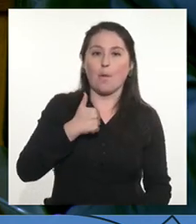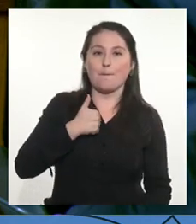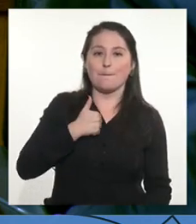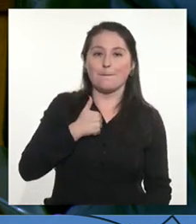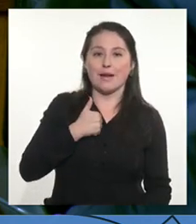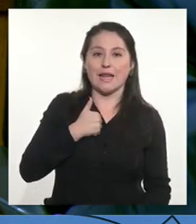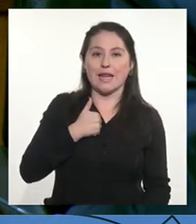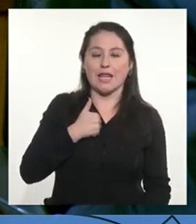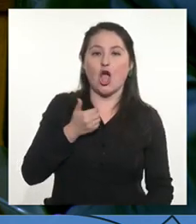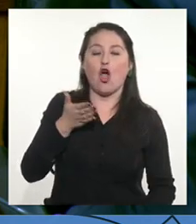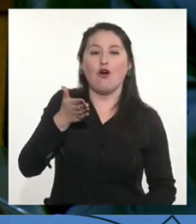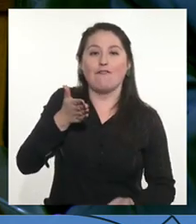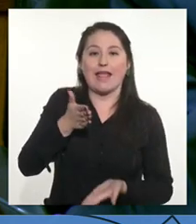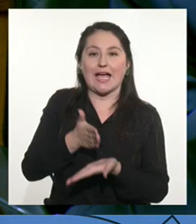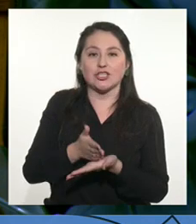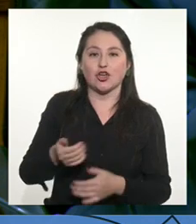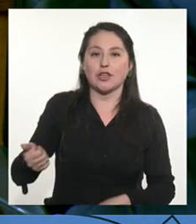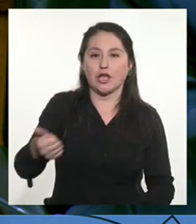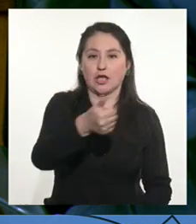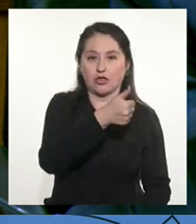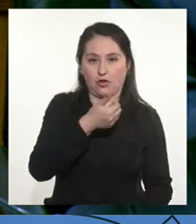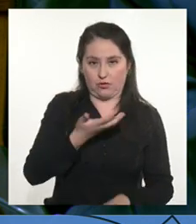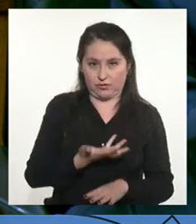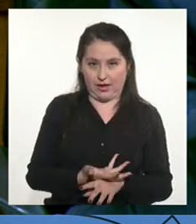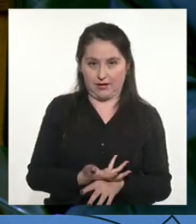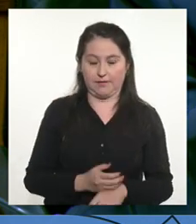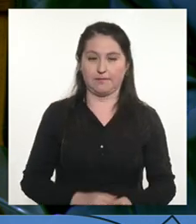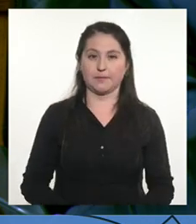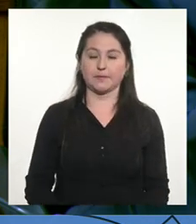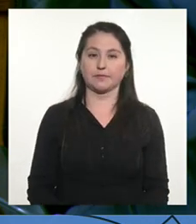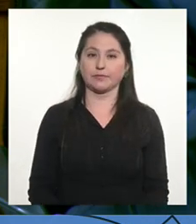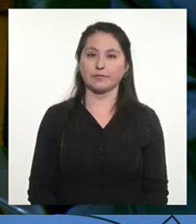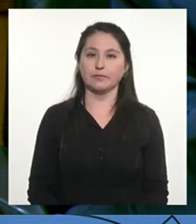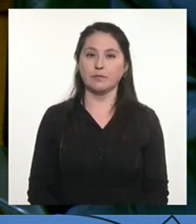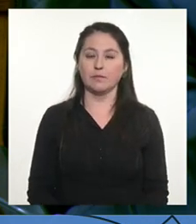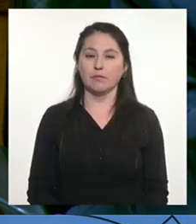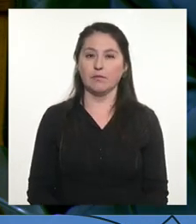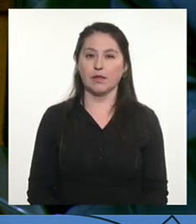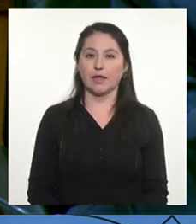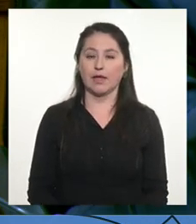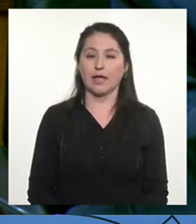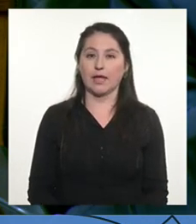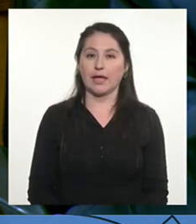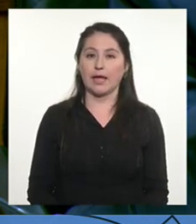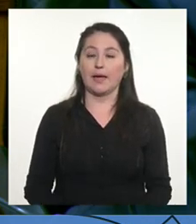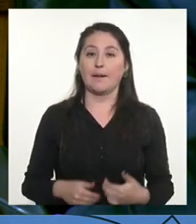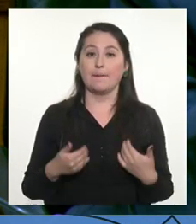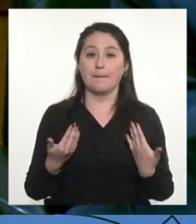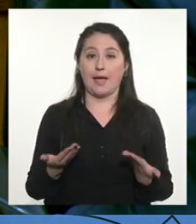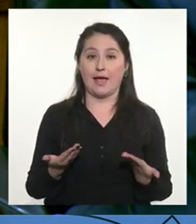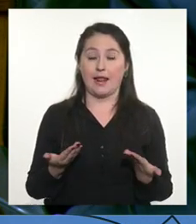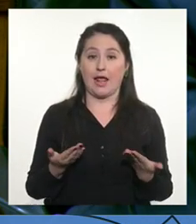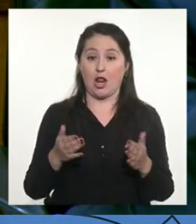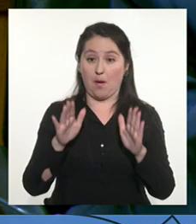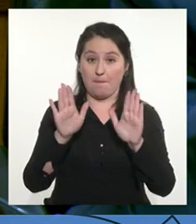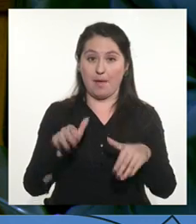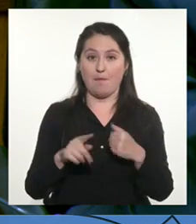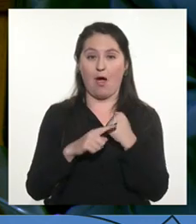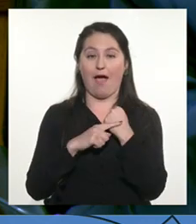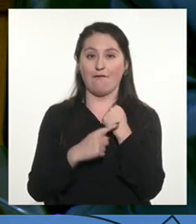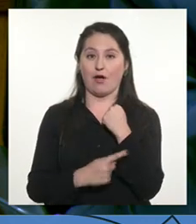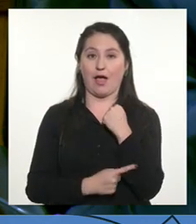que todos tenemos si para los propios abogados no siempre es